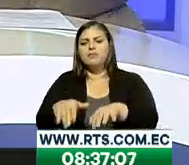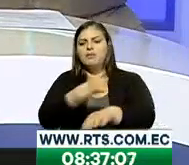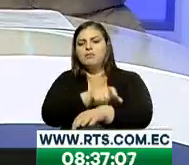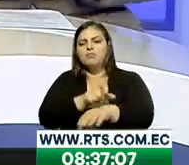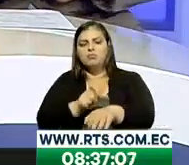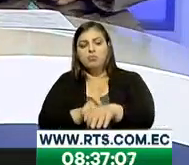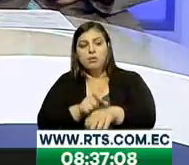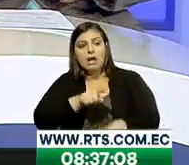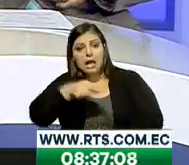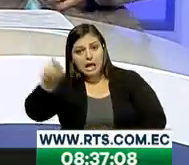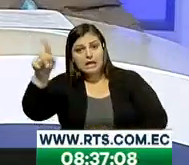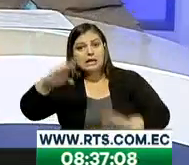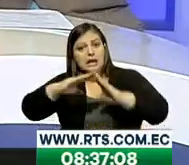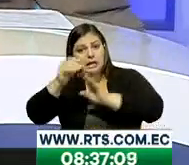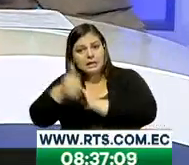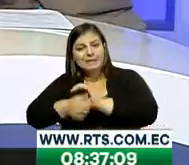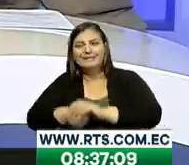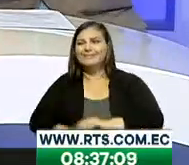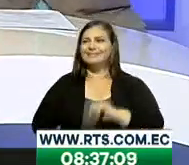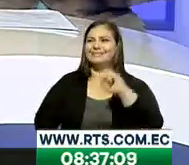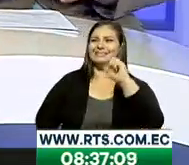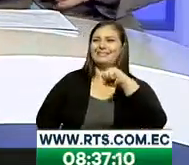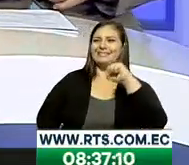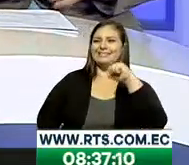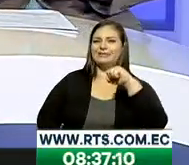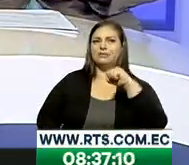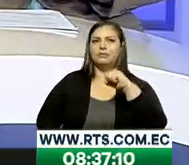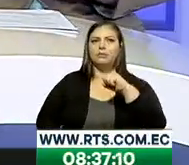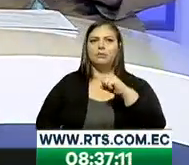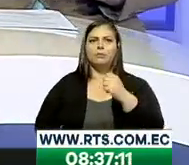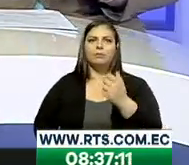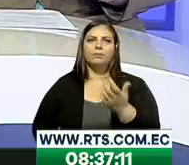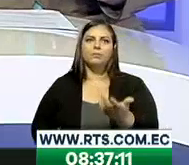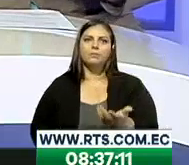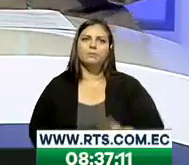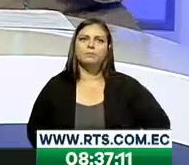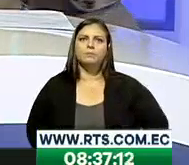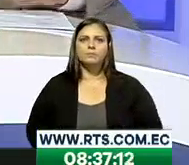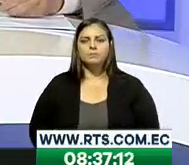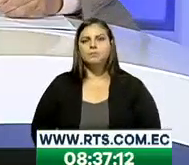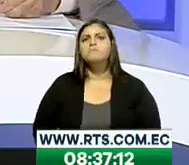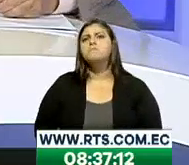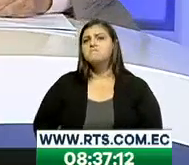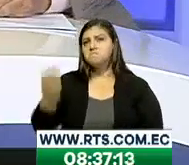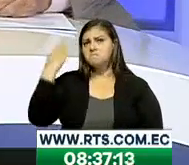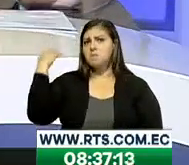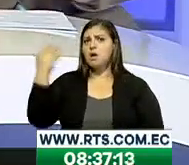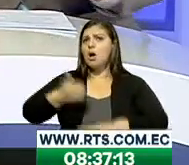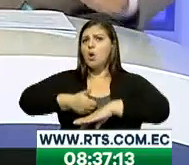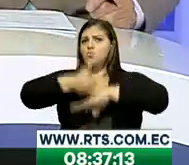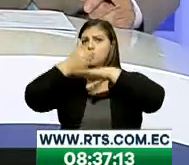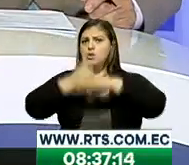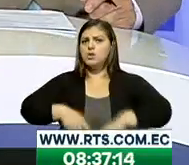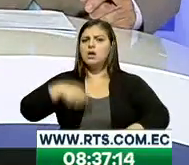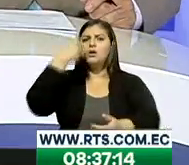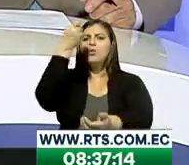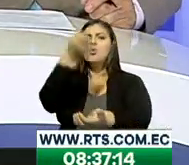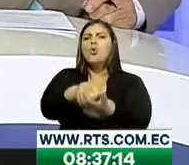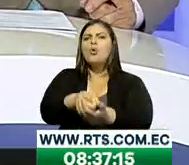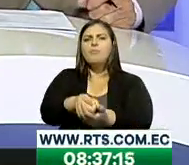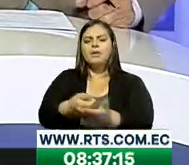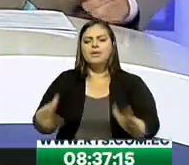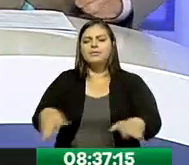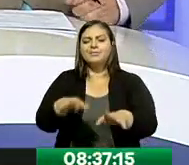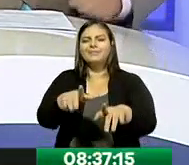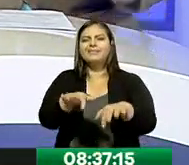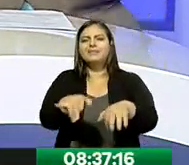costo? Porque ahí se oyeron voces que decían que en un sitio costaban tanto y los que tenemos